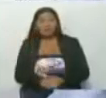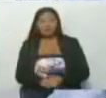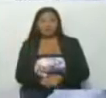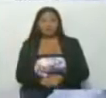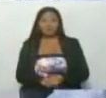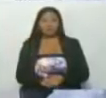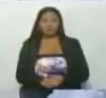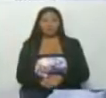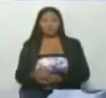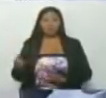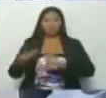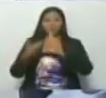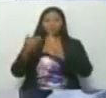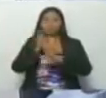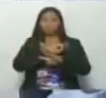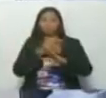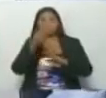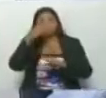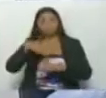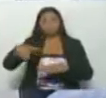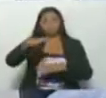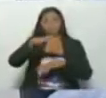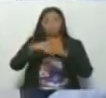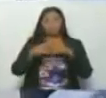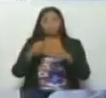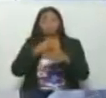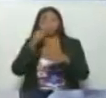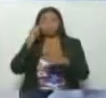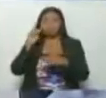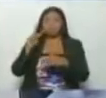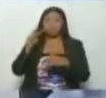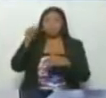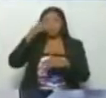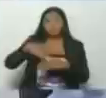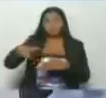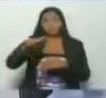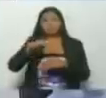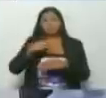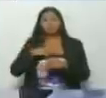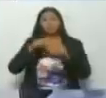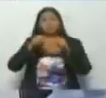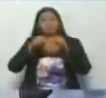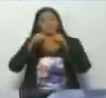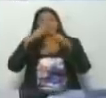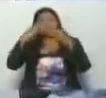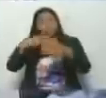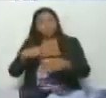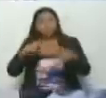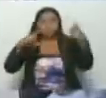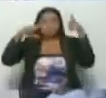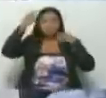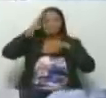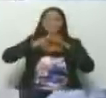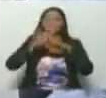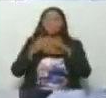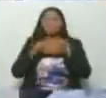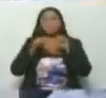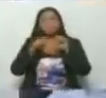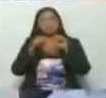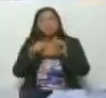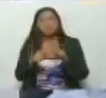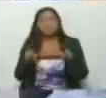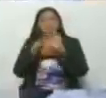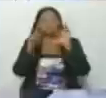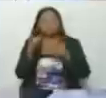tenido un impacto terrible en la población y bueno esa población sigue creyendo en el chavismo precisamente porque se ha mantenido esa